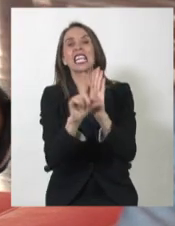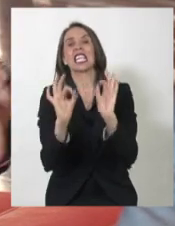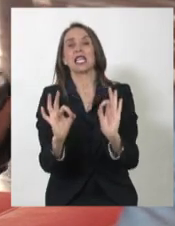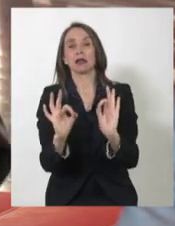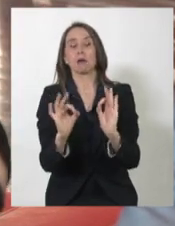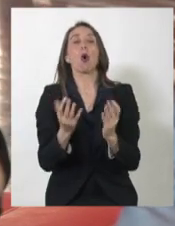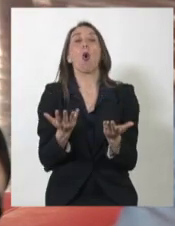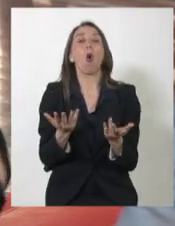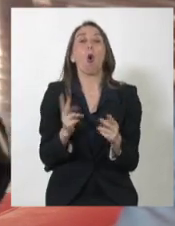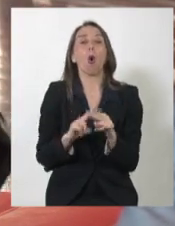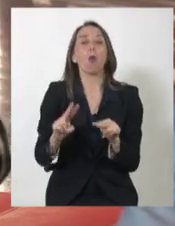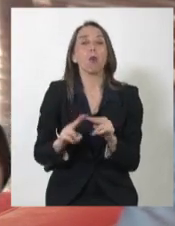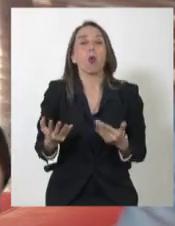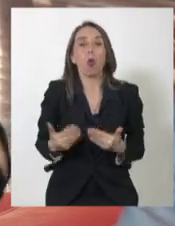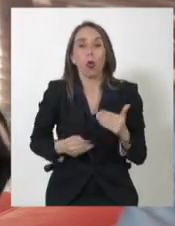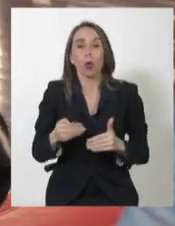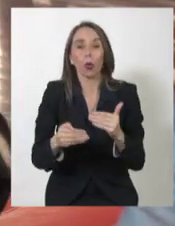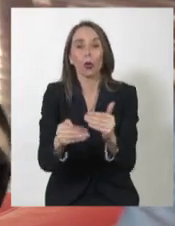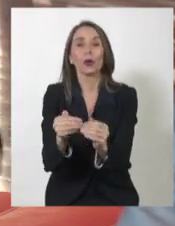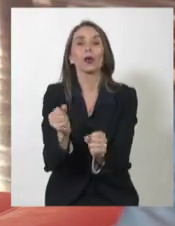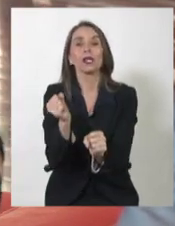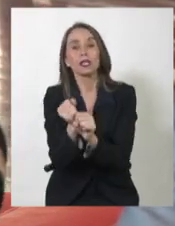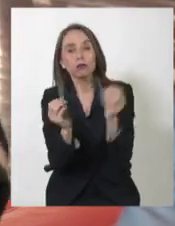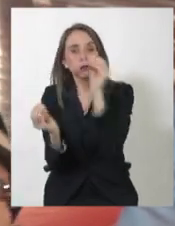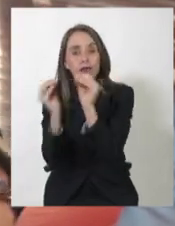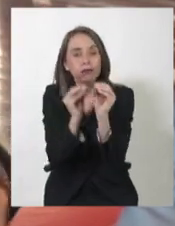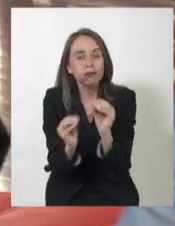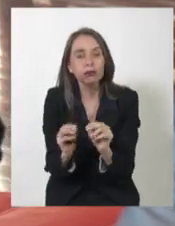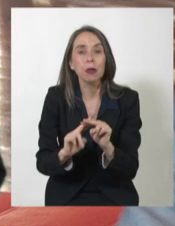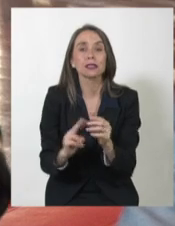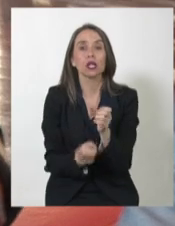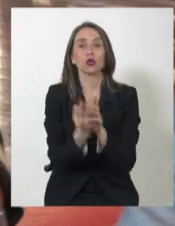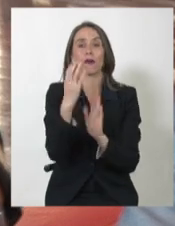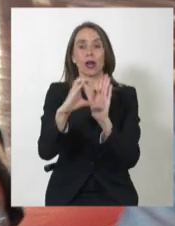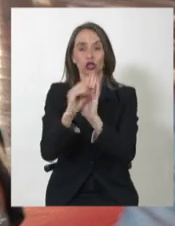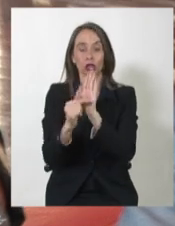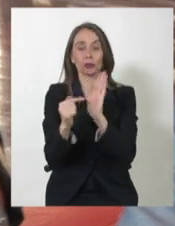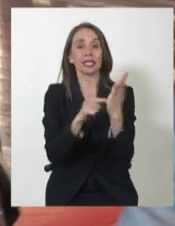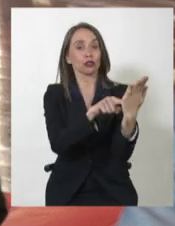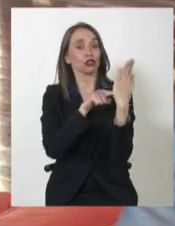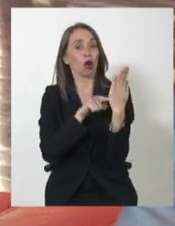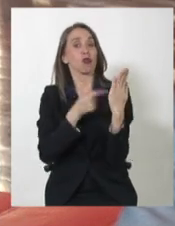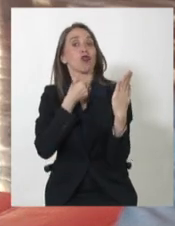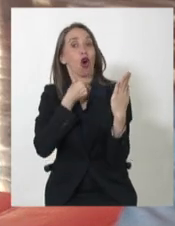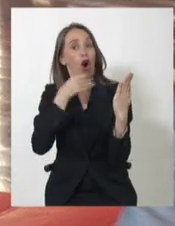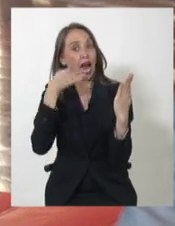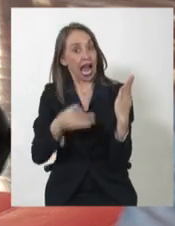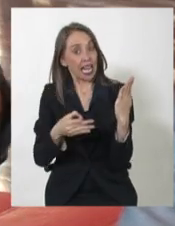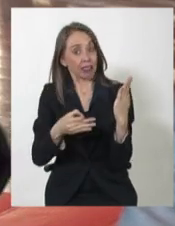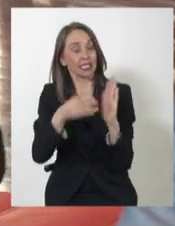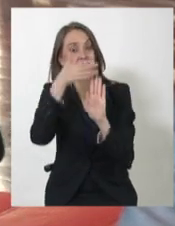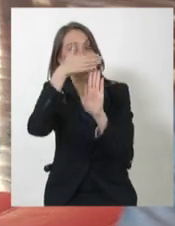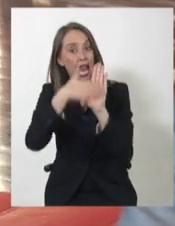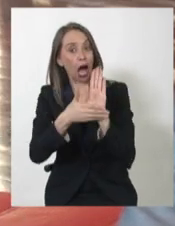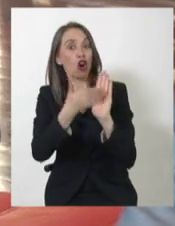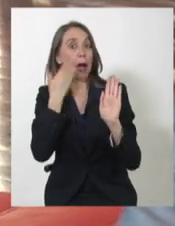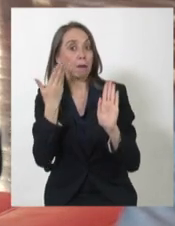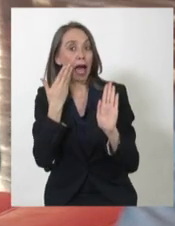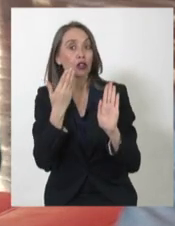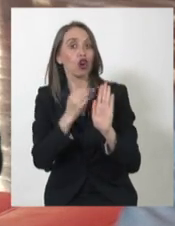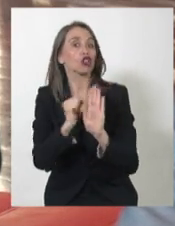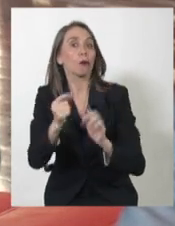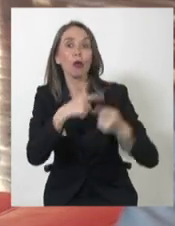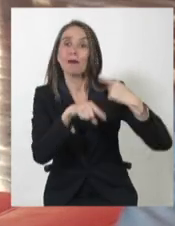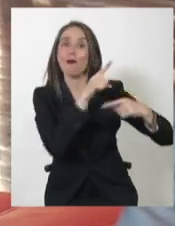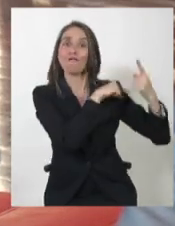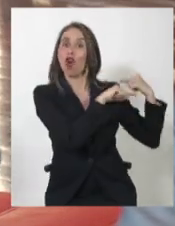cabo el trabajo para poder llegar a una nueva constitución, porque nos garantiza que, entre comillas, no hay vuelta